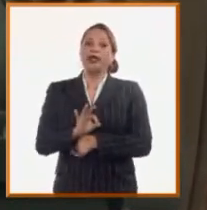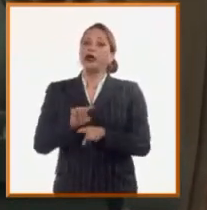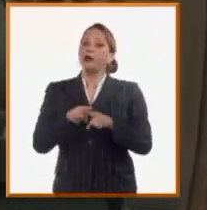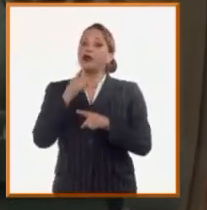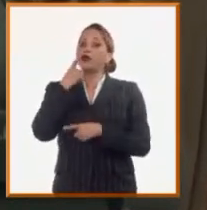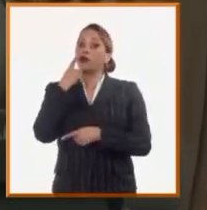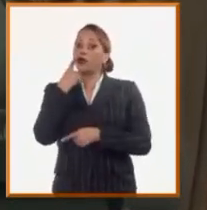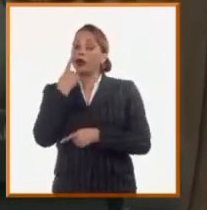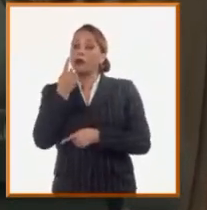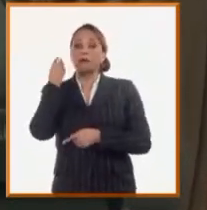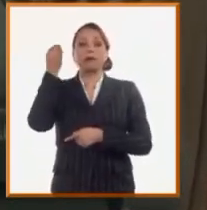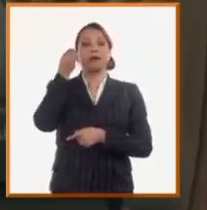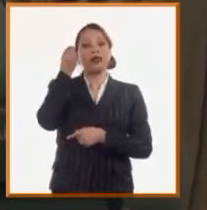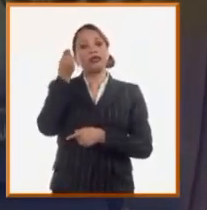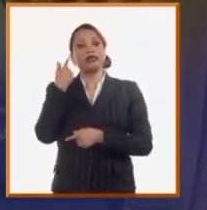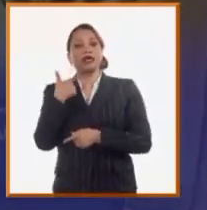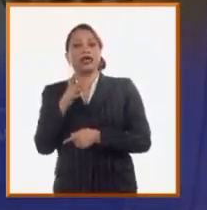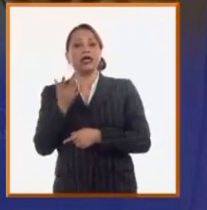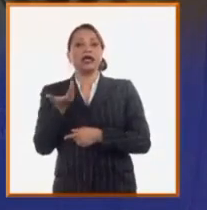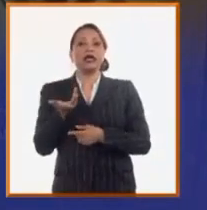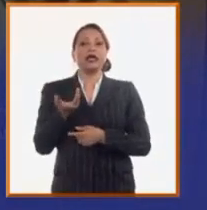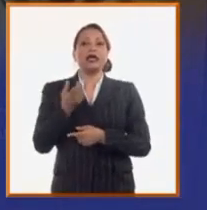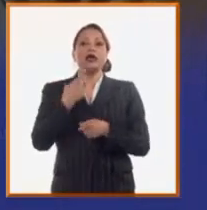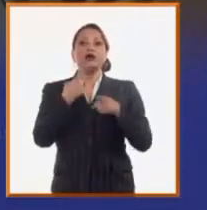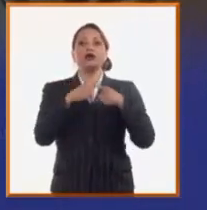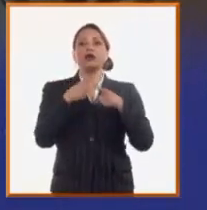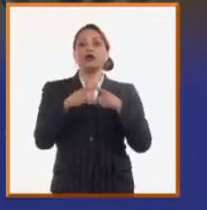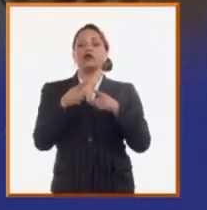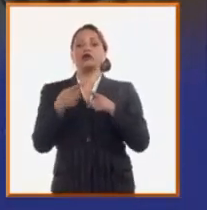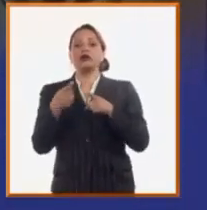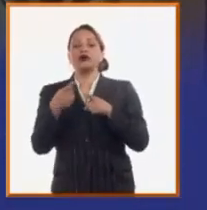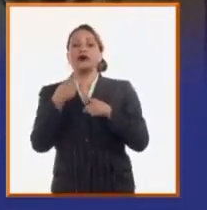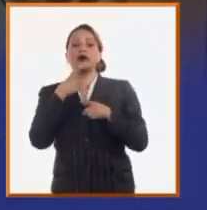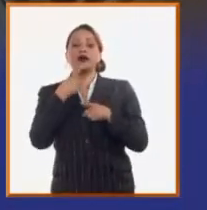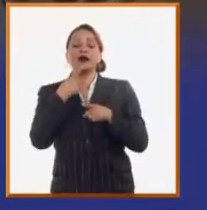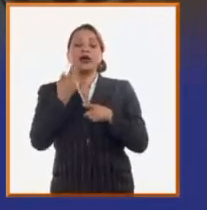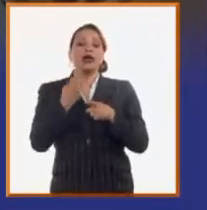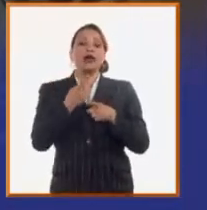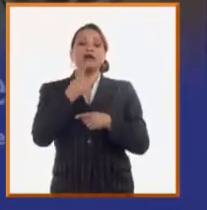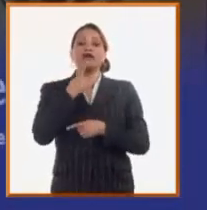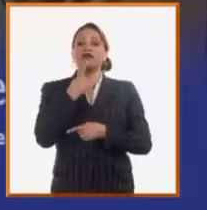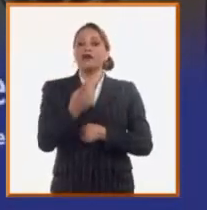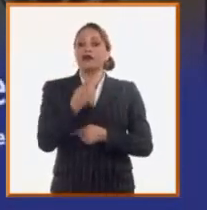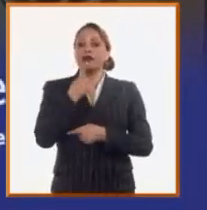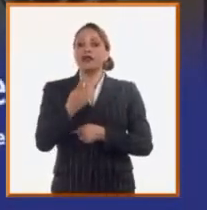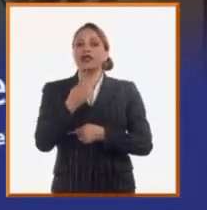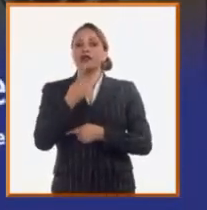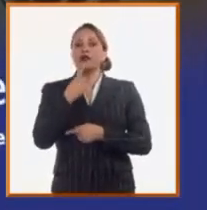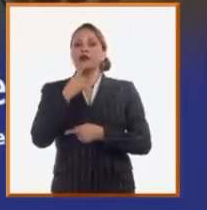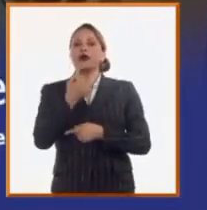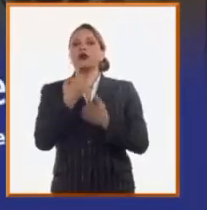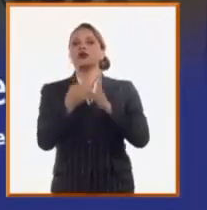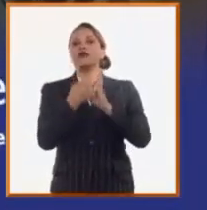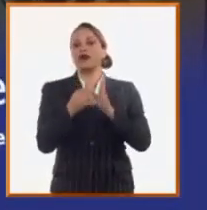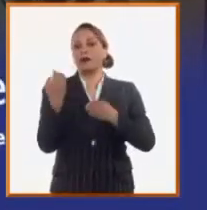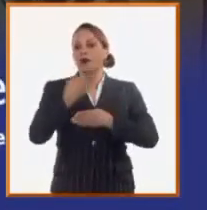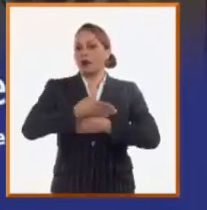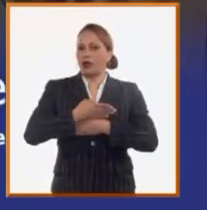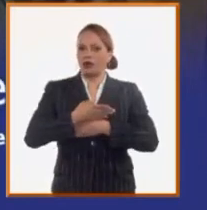ven y se creen que es un recurso manido, que es una apelación que hacemos para justificarnos el bloqueo.